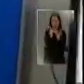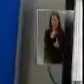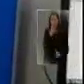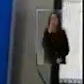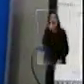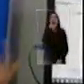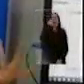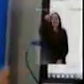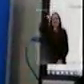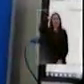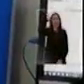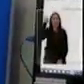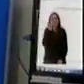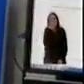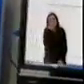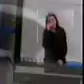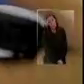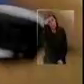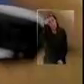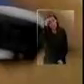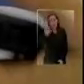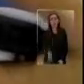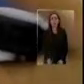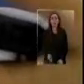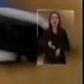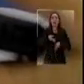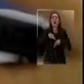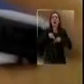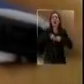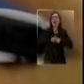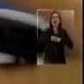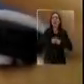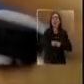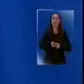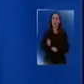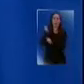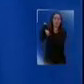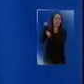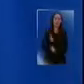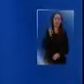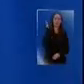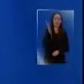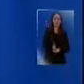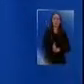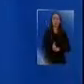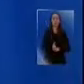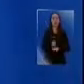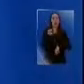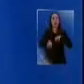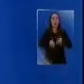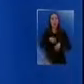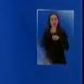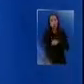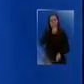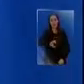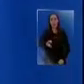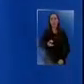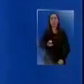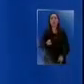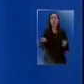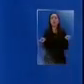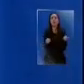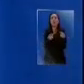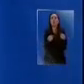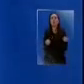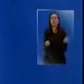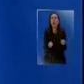Cereza. Cereza. Muy bien. Una herramienta. Hacha. Bien, un animal. Elefante. Un